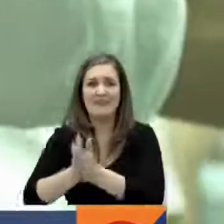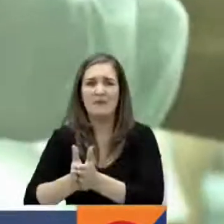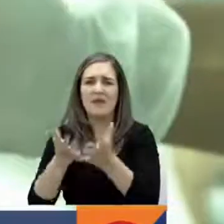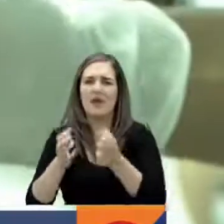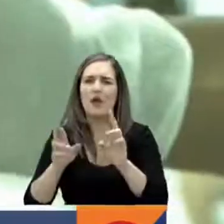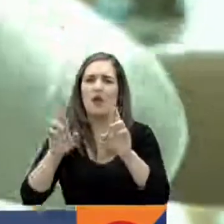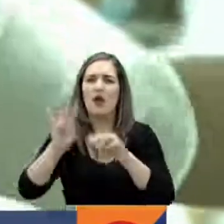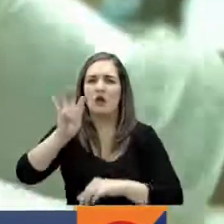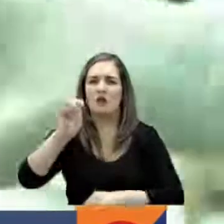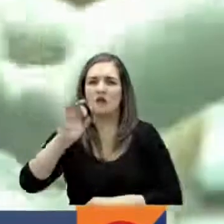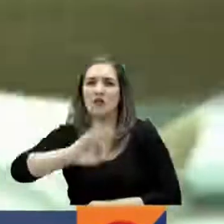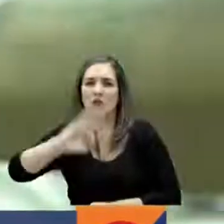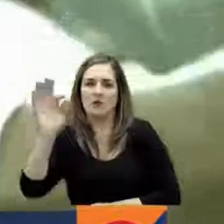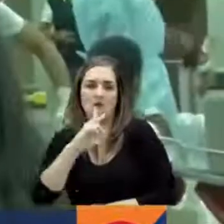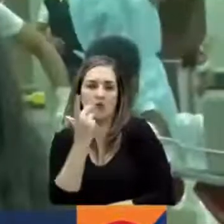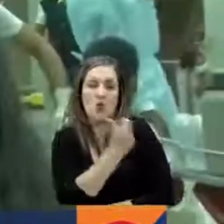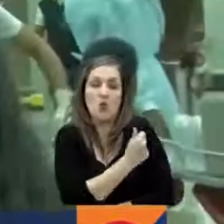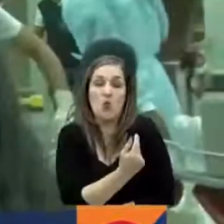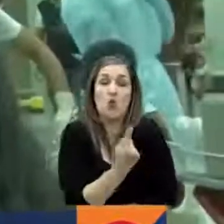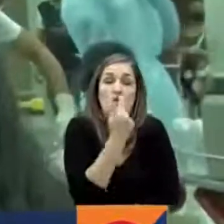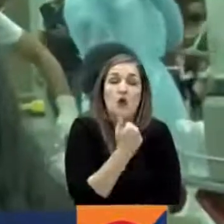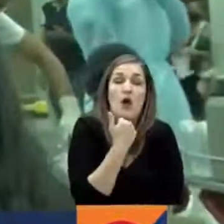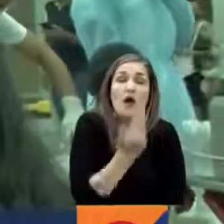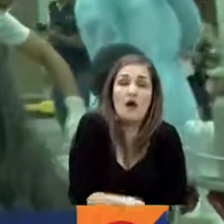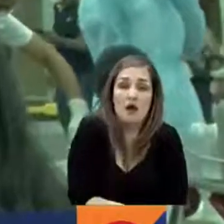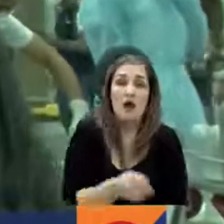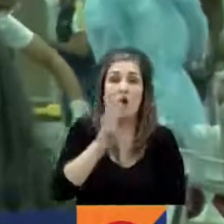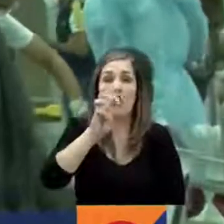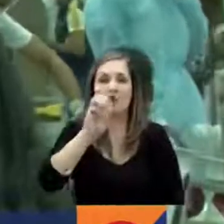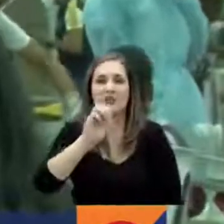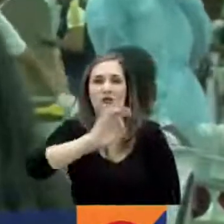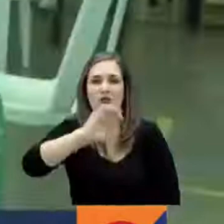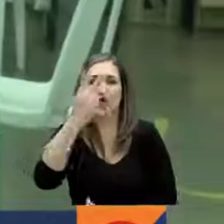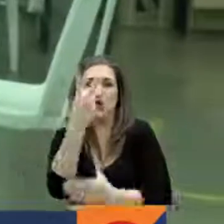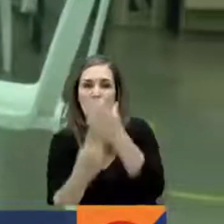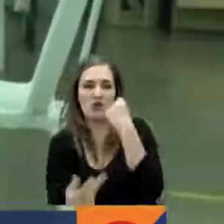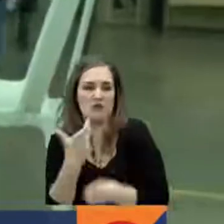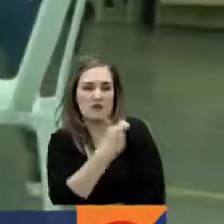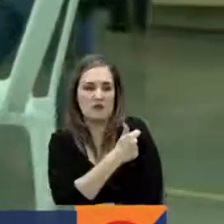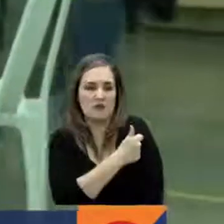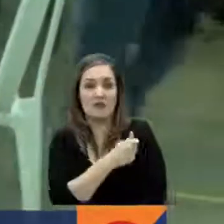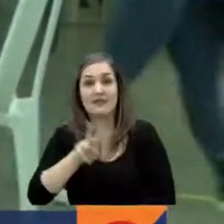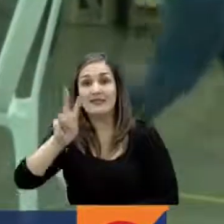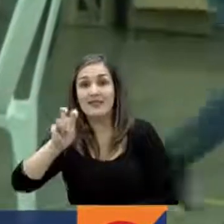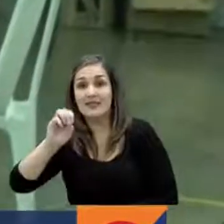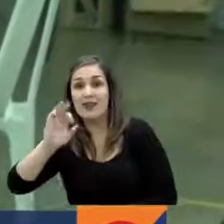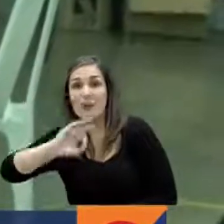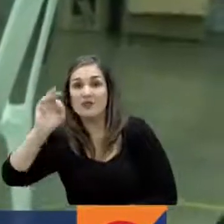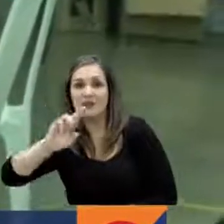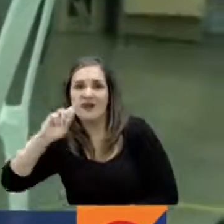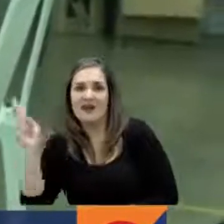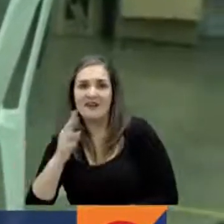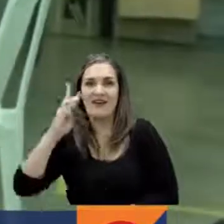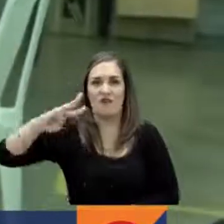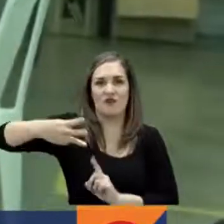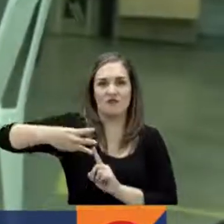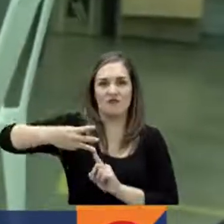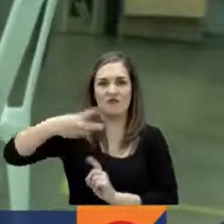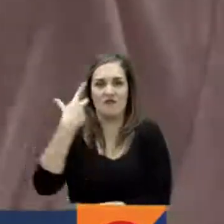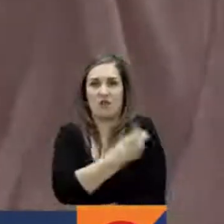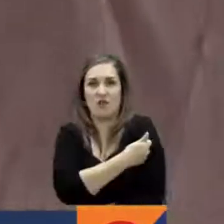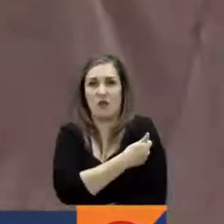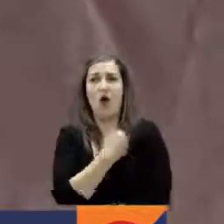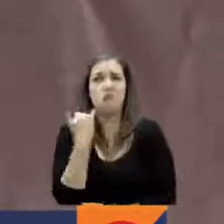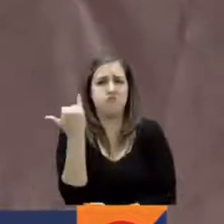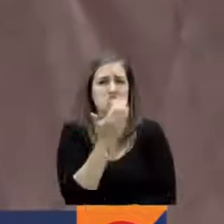90% de las personas con una dosis, 80% con esquemas completos y 70% con refuerzo. Según la entidad, hay suficientes